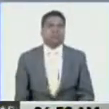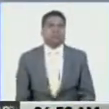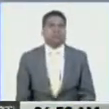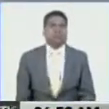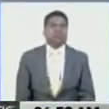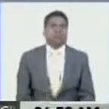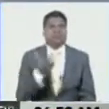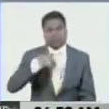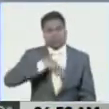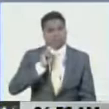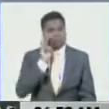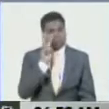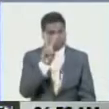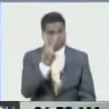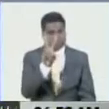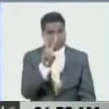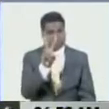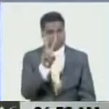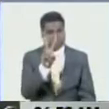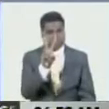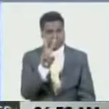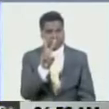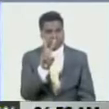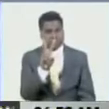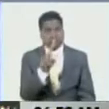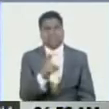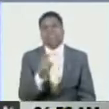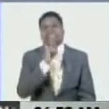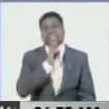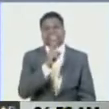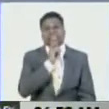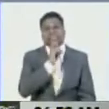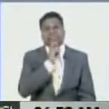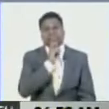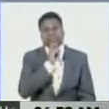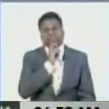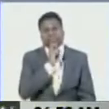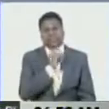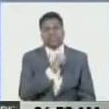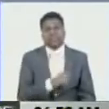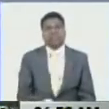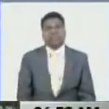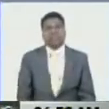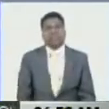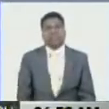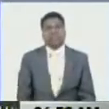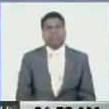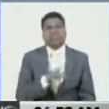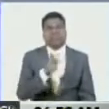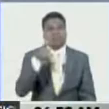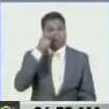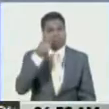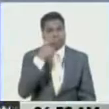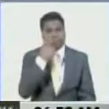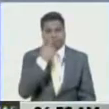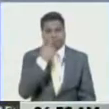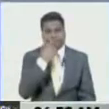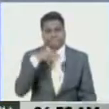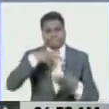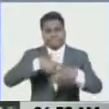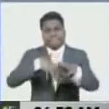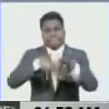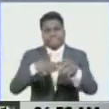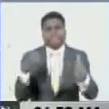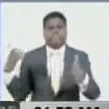hemos observado que a pesar de la dura situación y la dura crisis, este pueblo se ha movilizado en defensa de